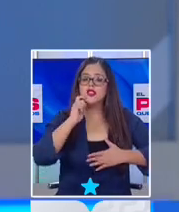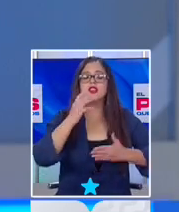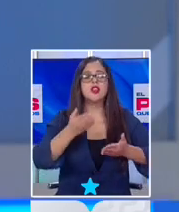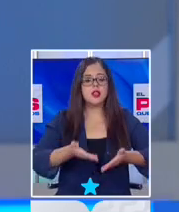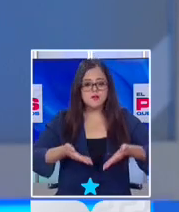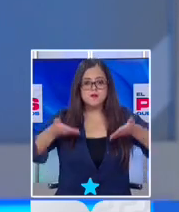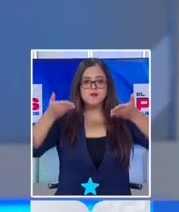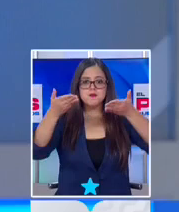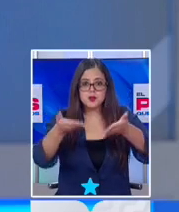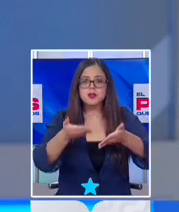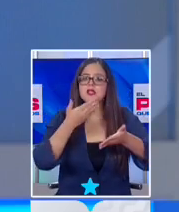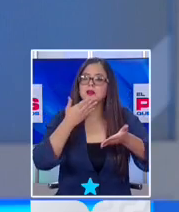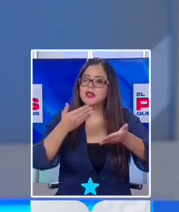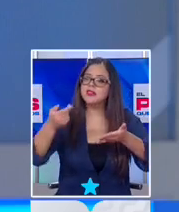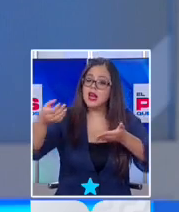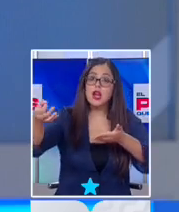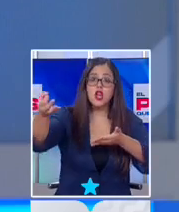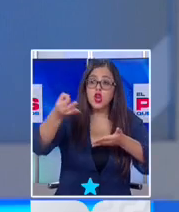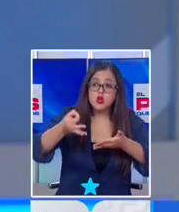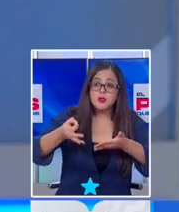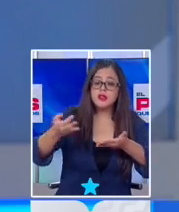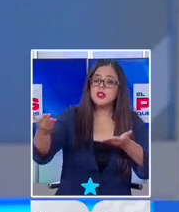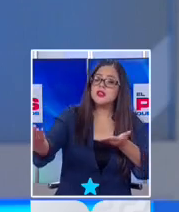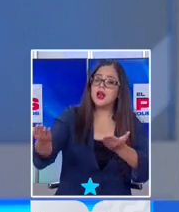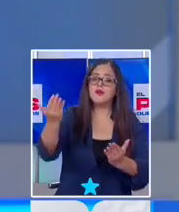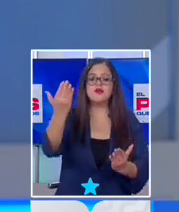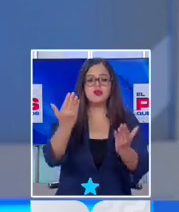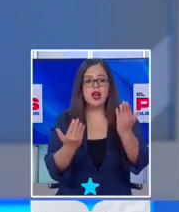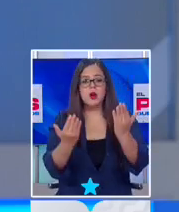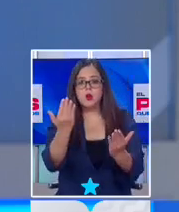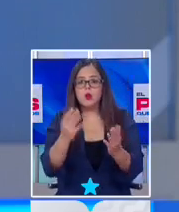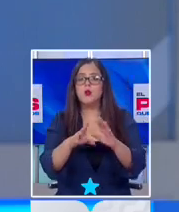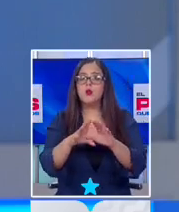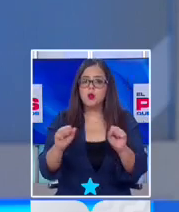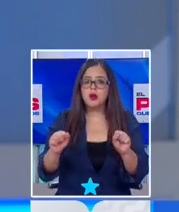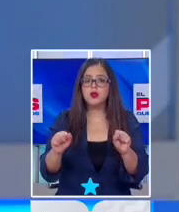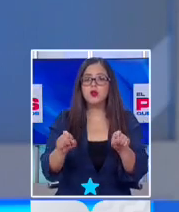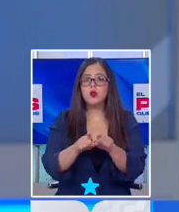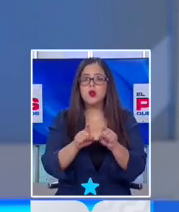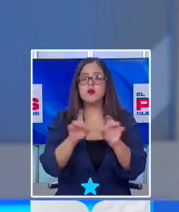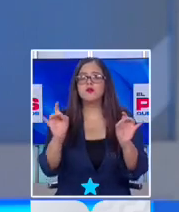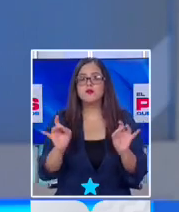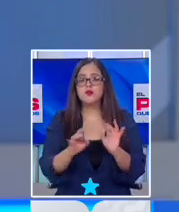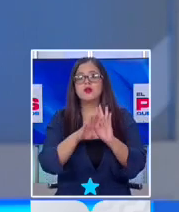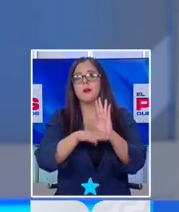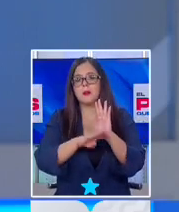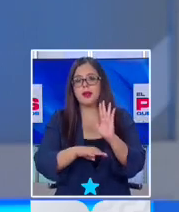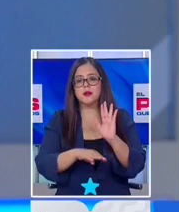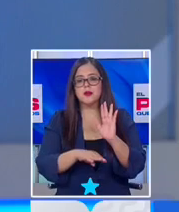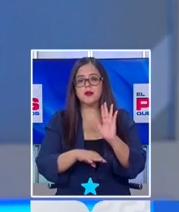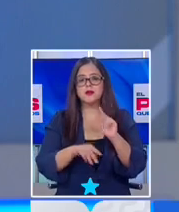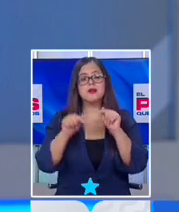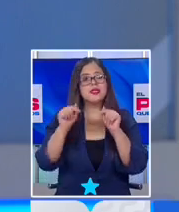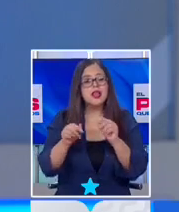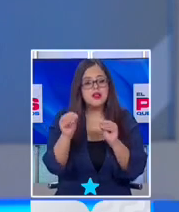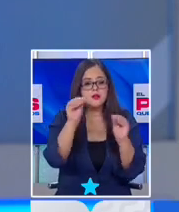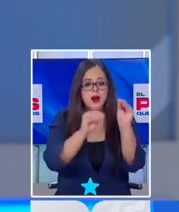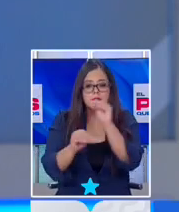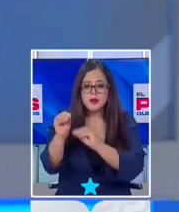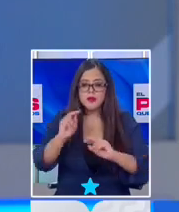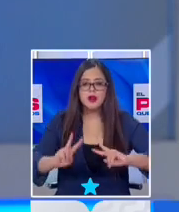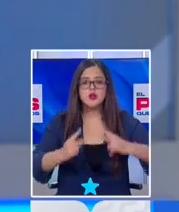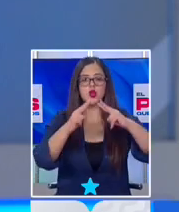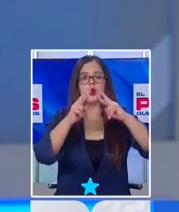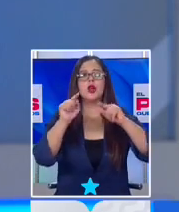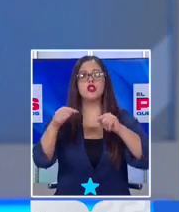mesa más tus argumentos y ahí tenemos un acuerdo yo lo que le llamó tener la capacidad llegar a los mínimos comunes y desde ahí construir y eso es